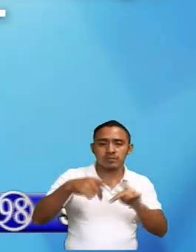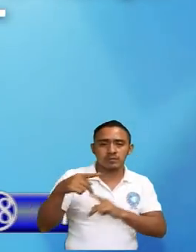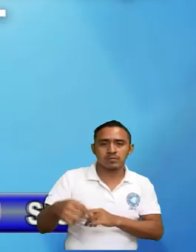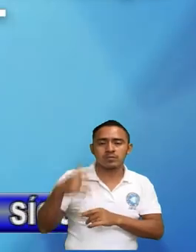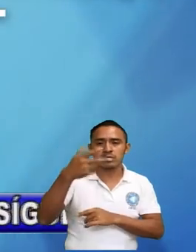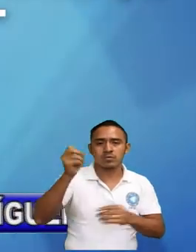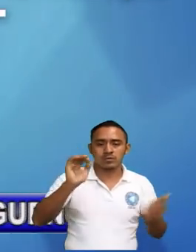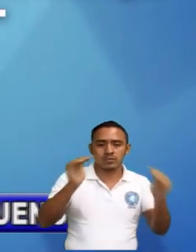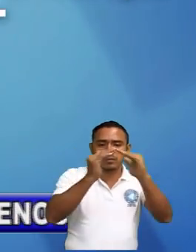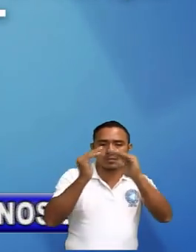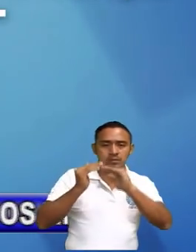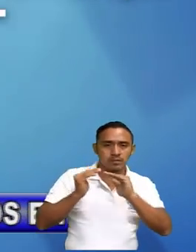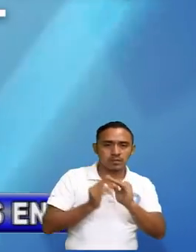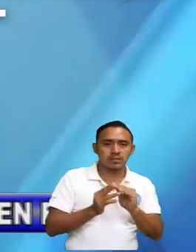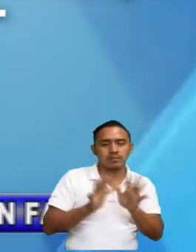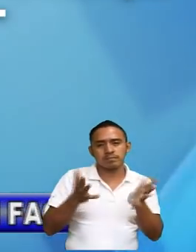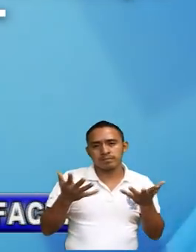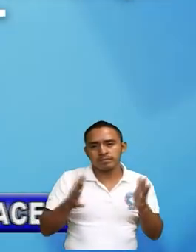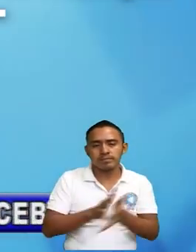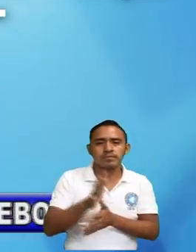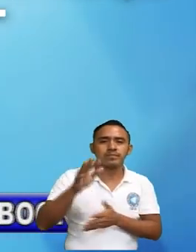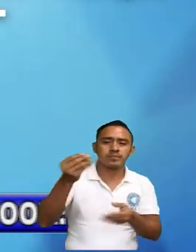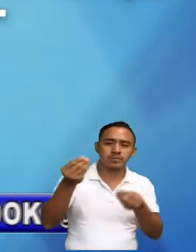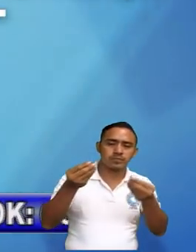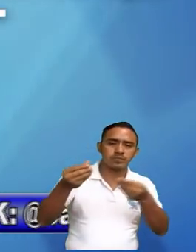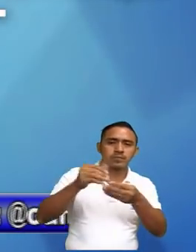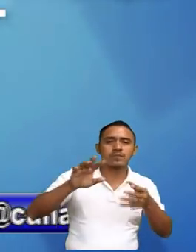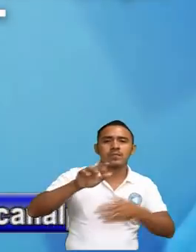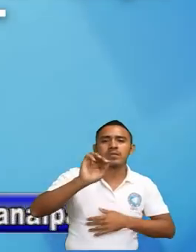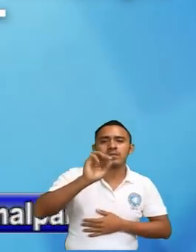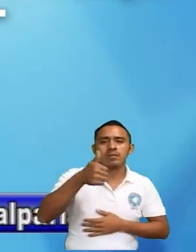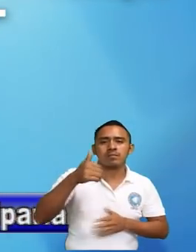80 viviendas y una inversión de